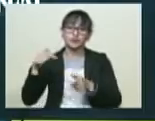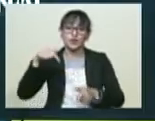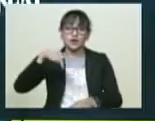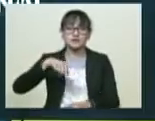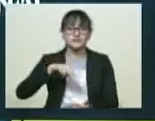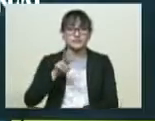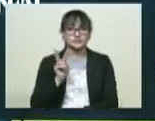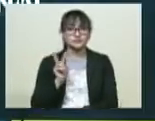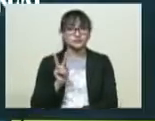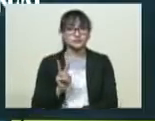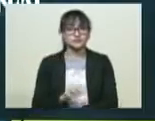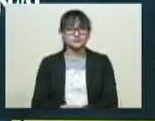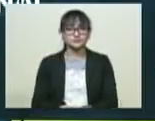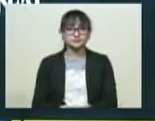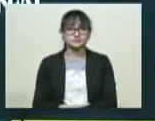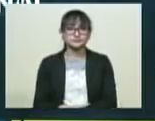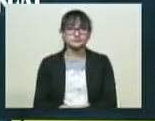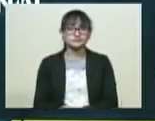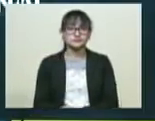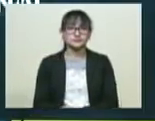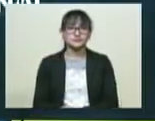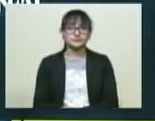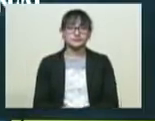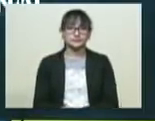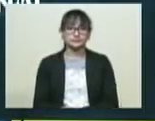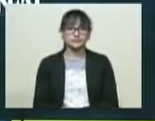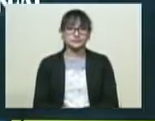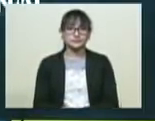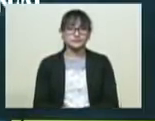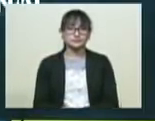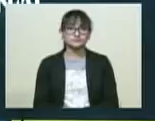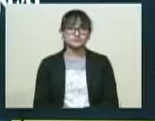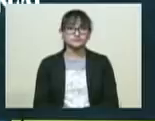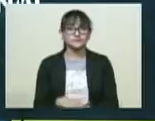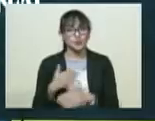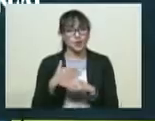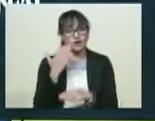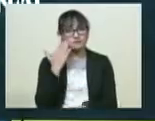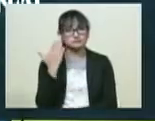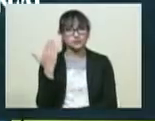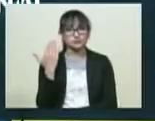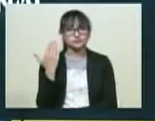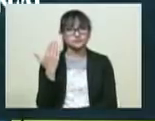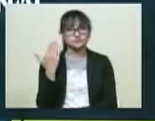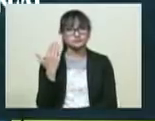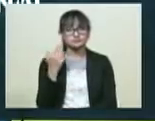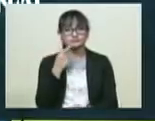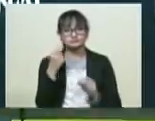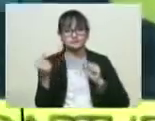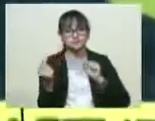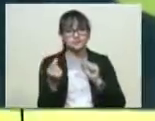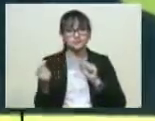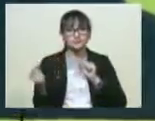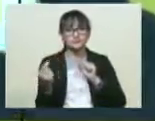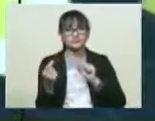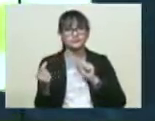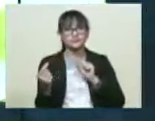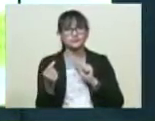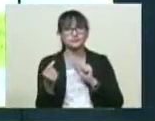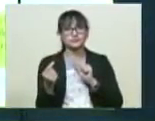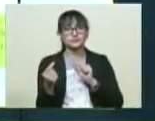internacional. Así como también se puede evidenciar en conversaciones